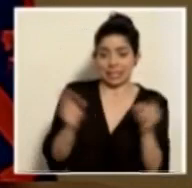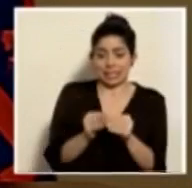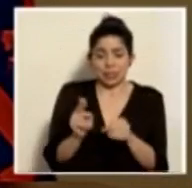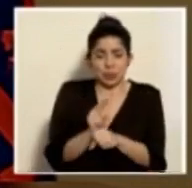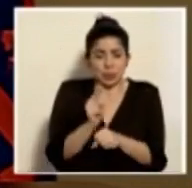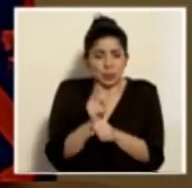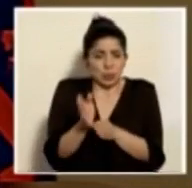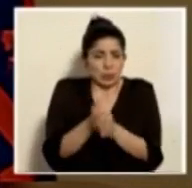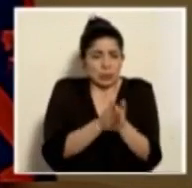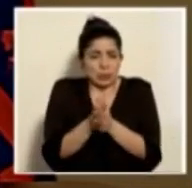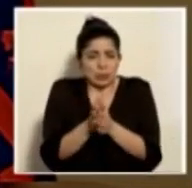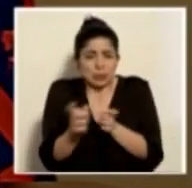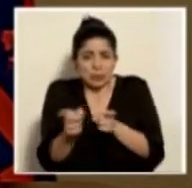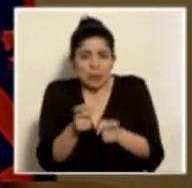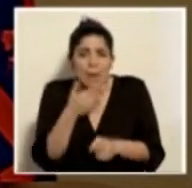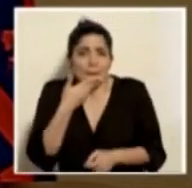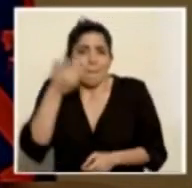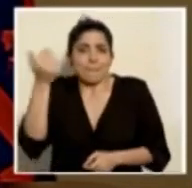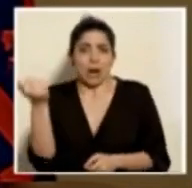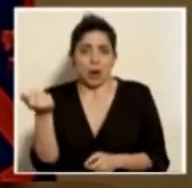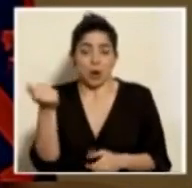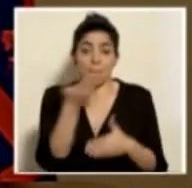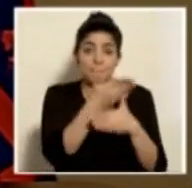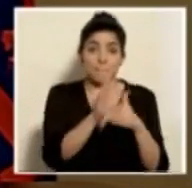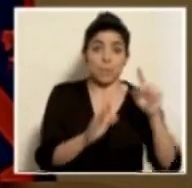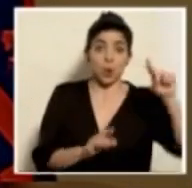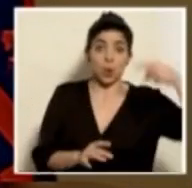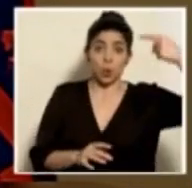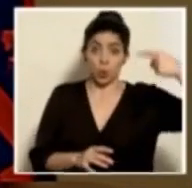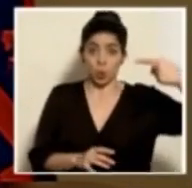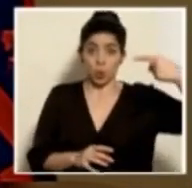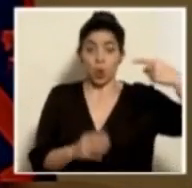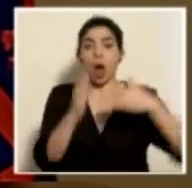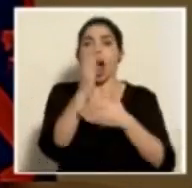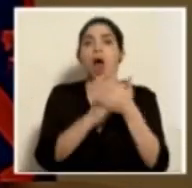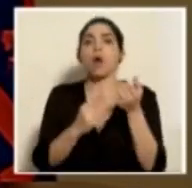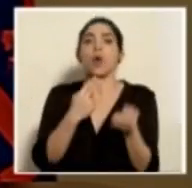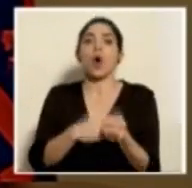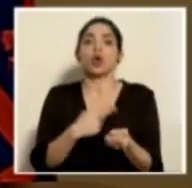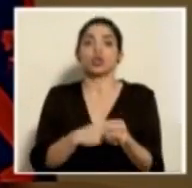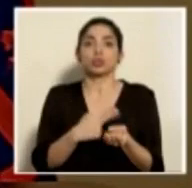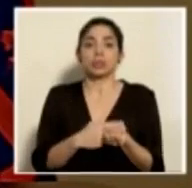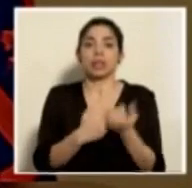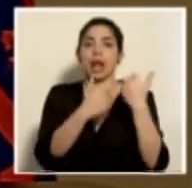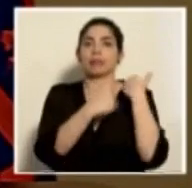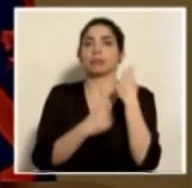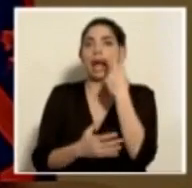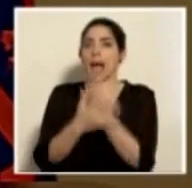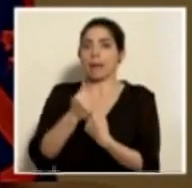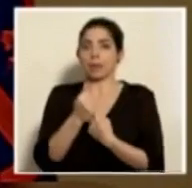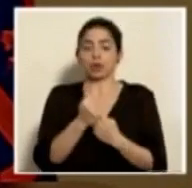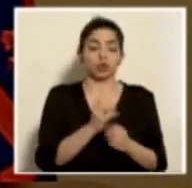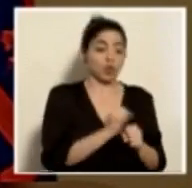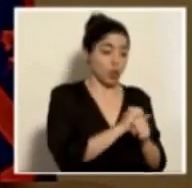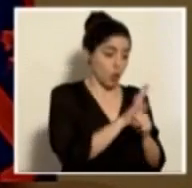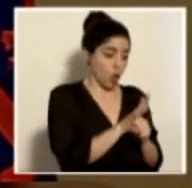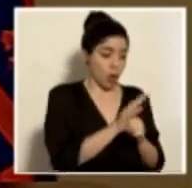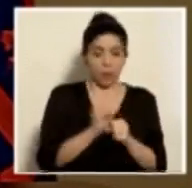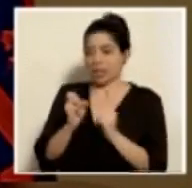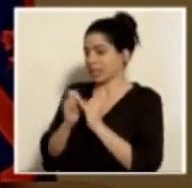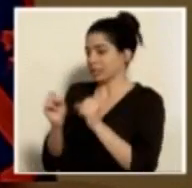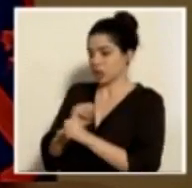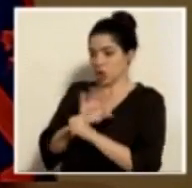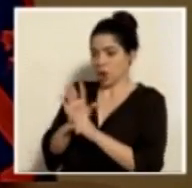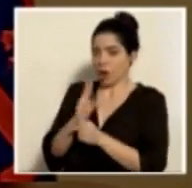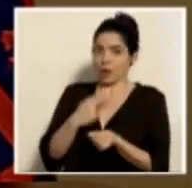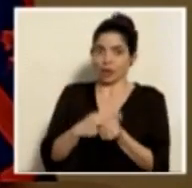En la fase 1 hay hospitales que tienen un rol dual, tienen pacientes COVID y pacientes no COVID.